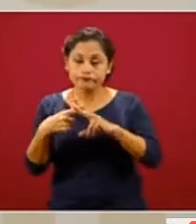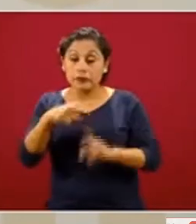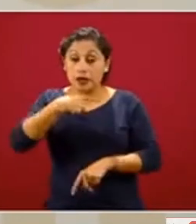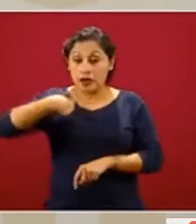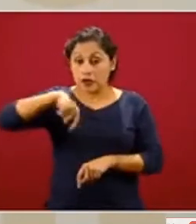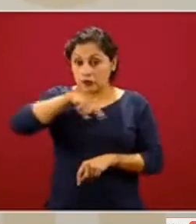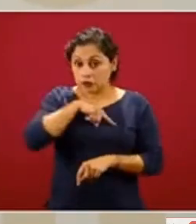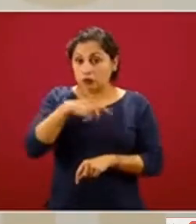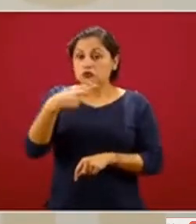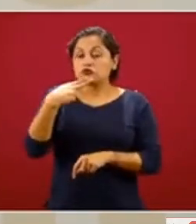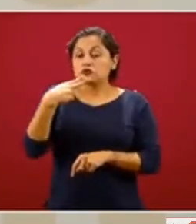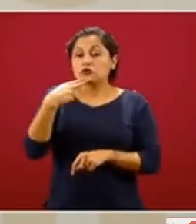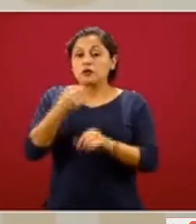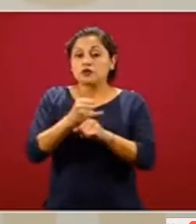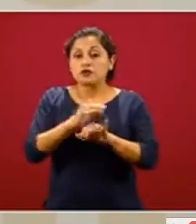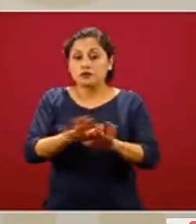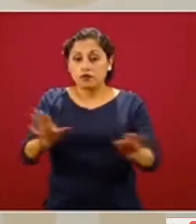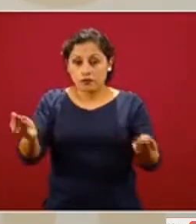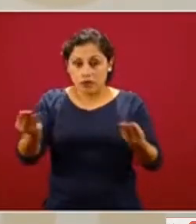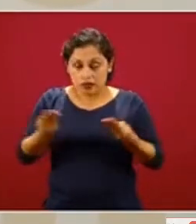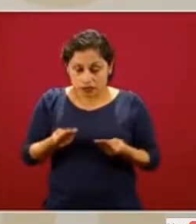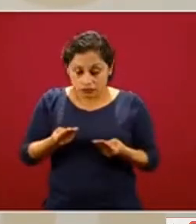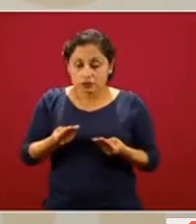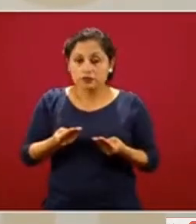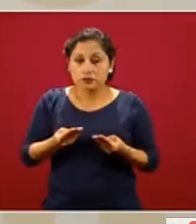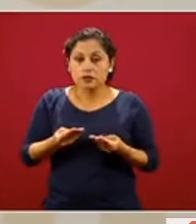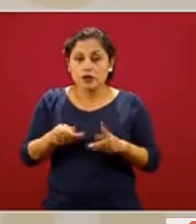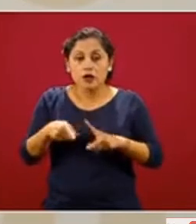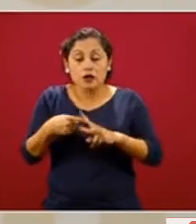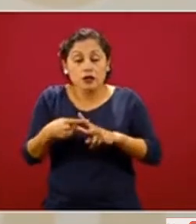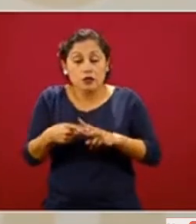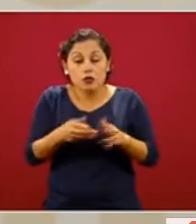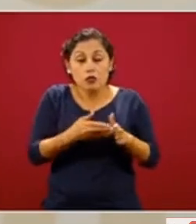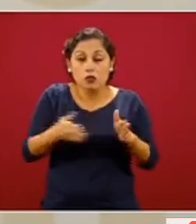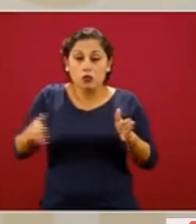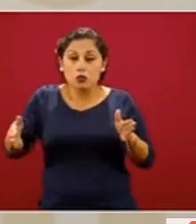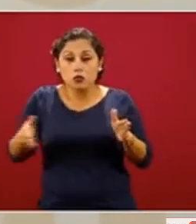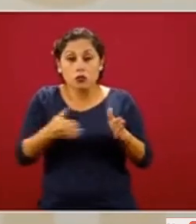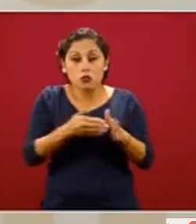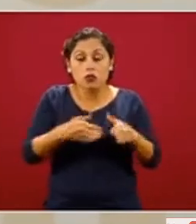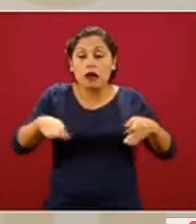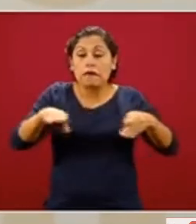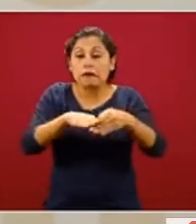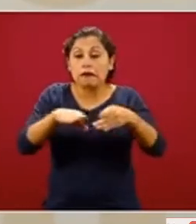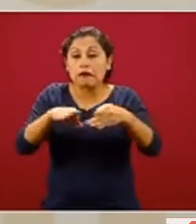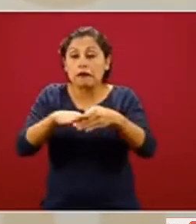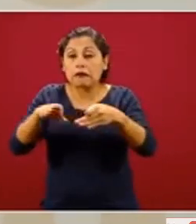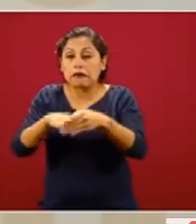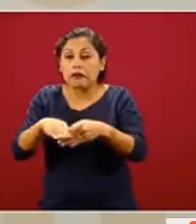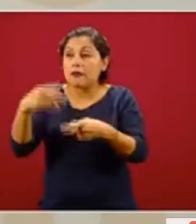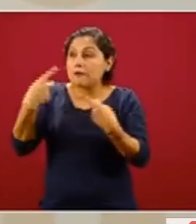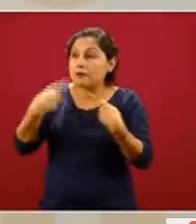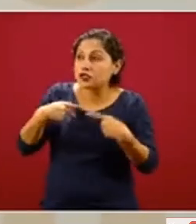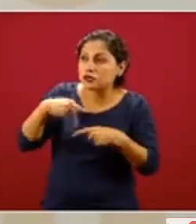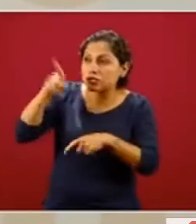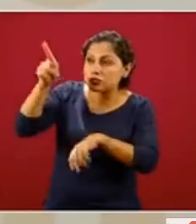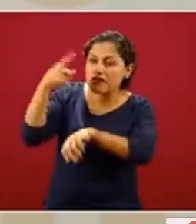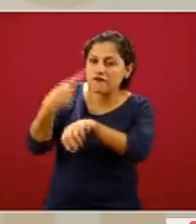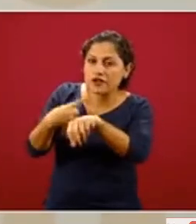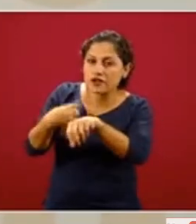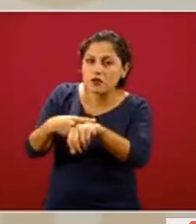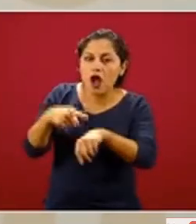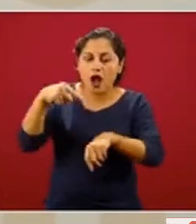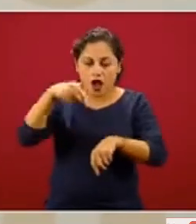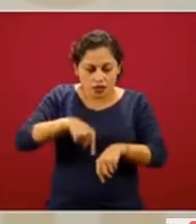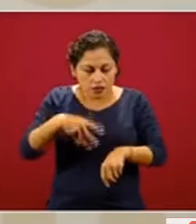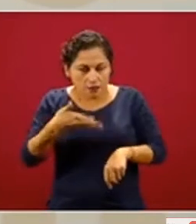consideramos un repertorio, un rango, un intervalo de incidencias de tasas de ataque, desde